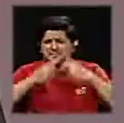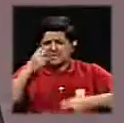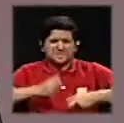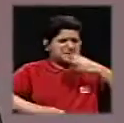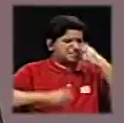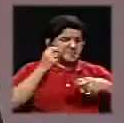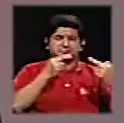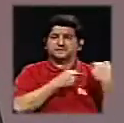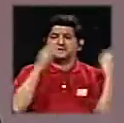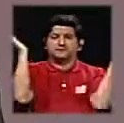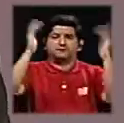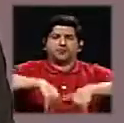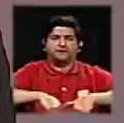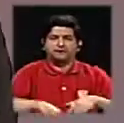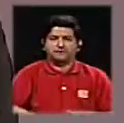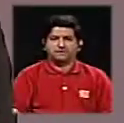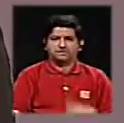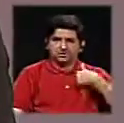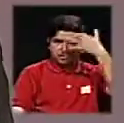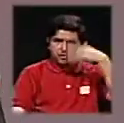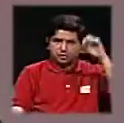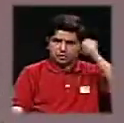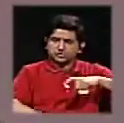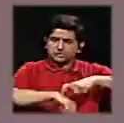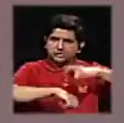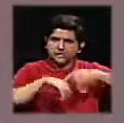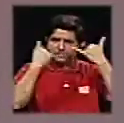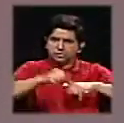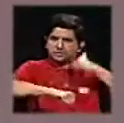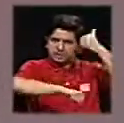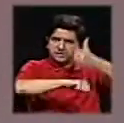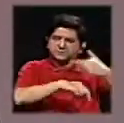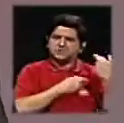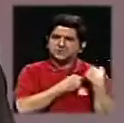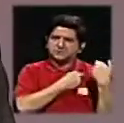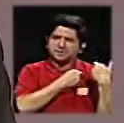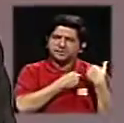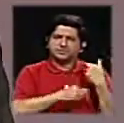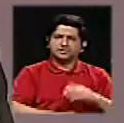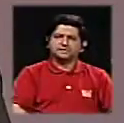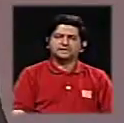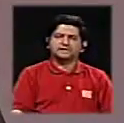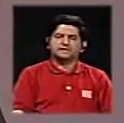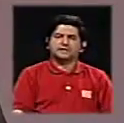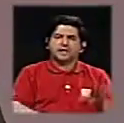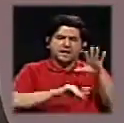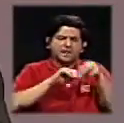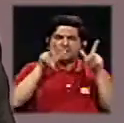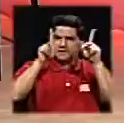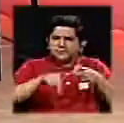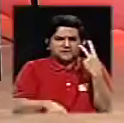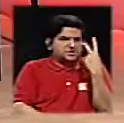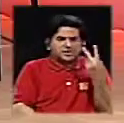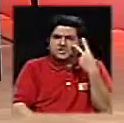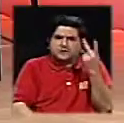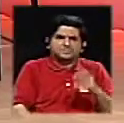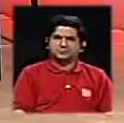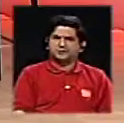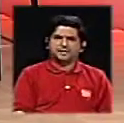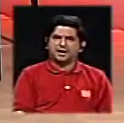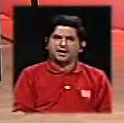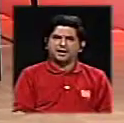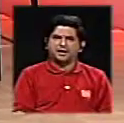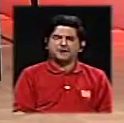hay responsables. Y sí, yo creo que es tiempo de sentar algunas responsabilidades en ese tema. Y además los ciudadanos no vemos que